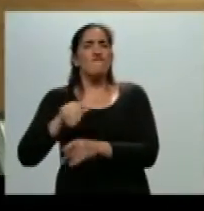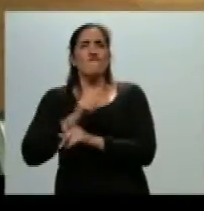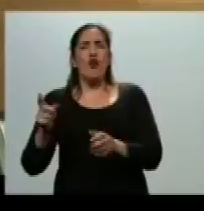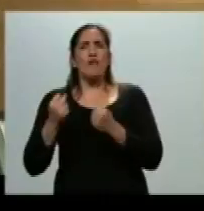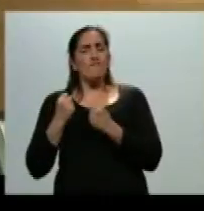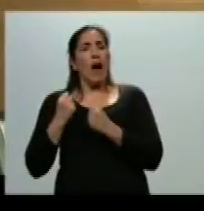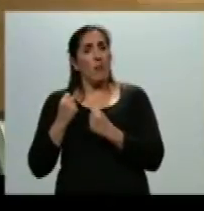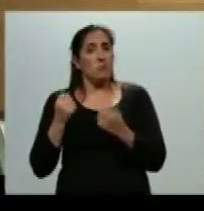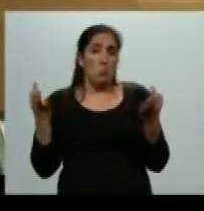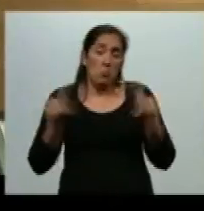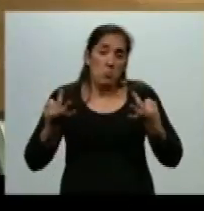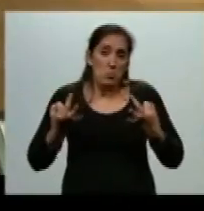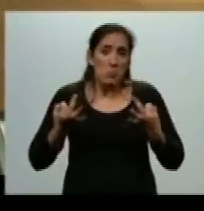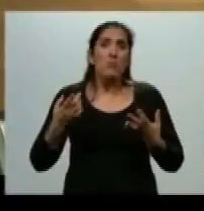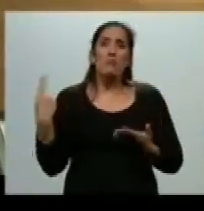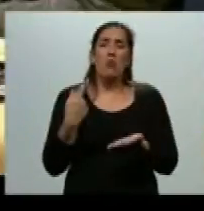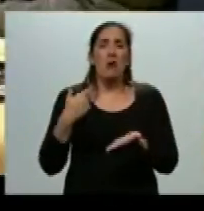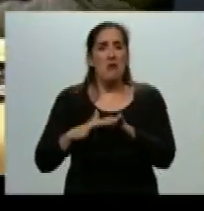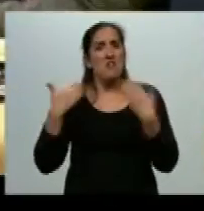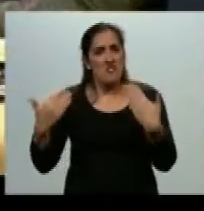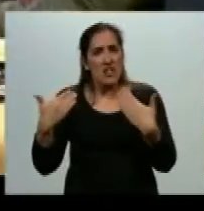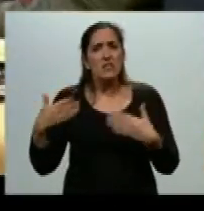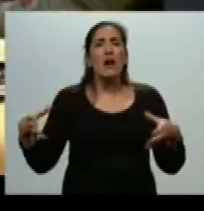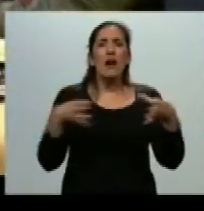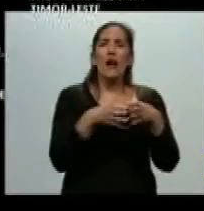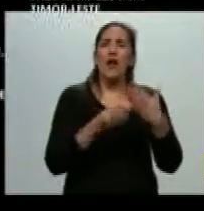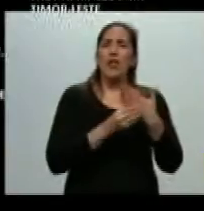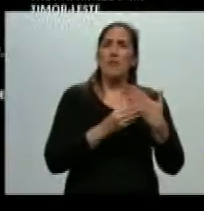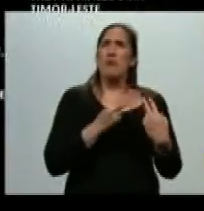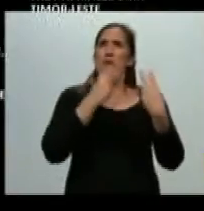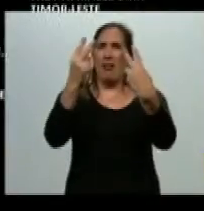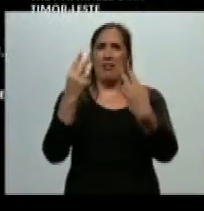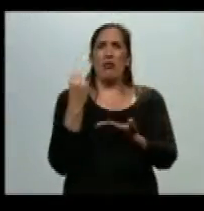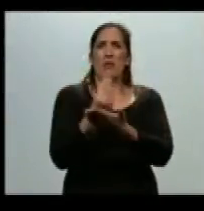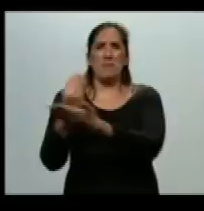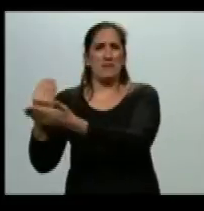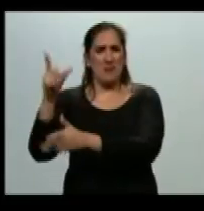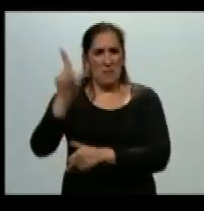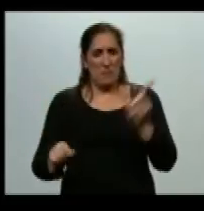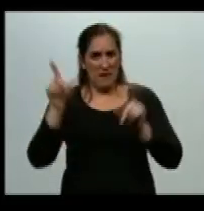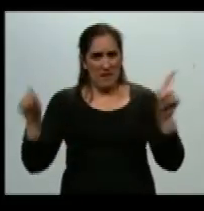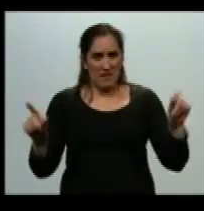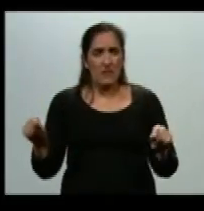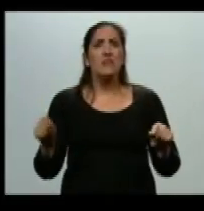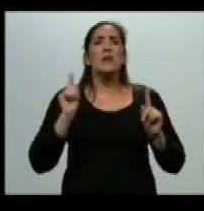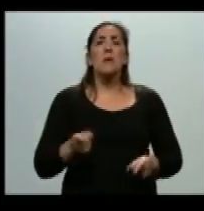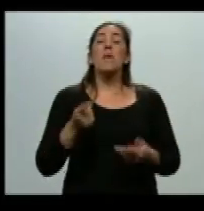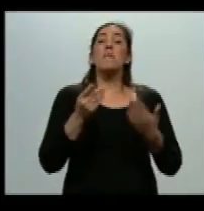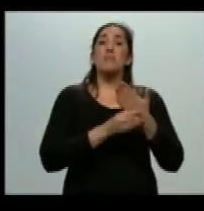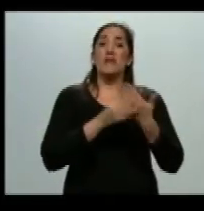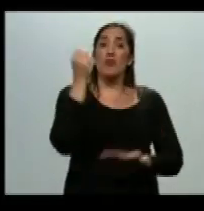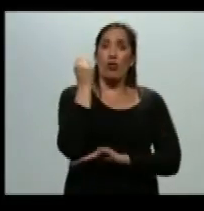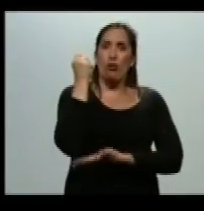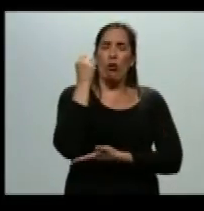Quiero felicitar a todo a nuestro sector diplomático, quiero felicitar también al ministro de Economía que encabezó la exposición